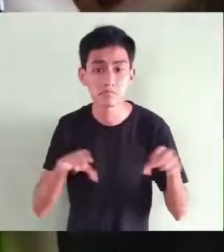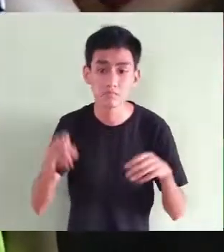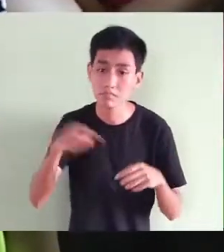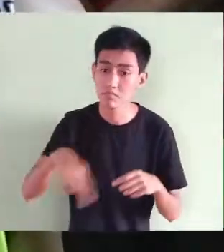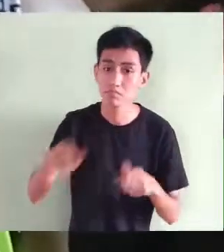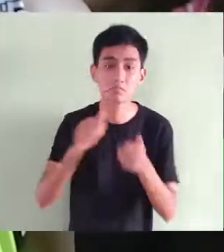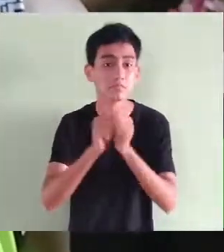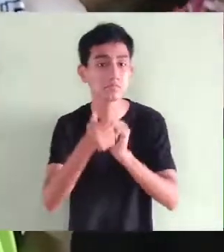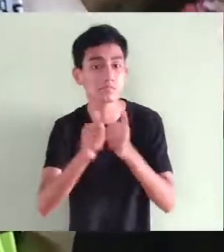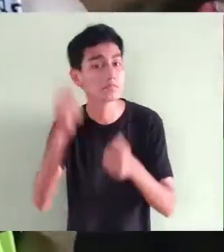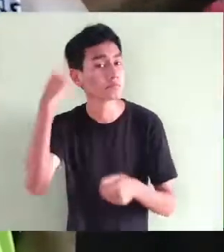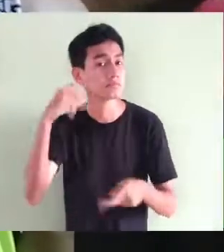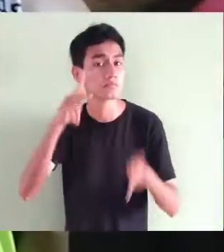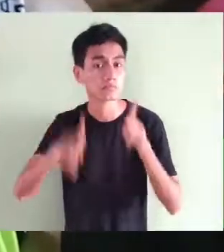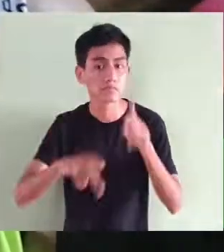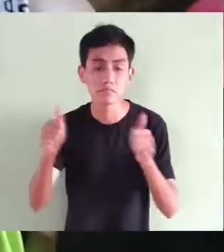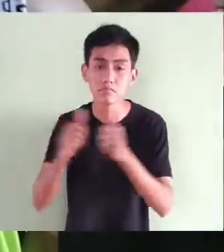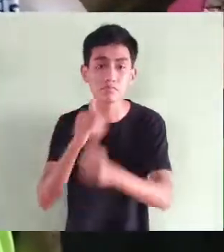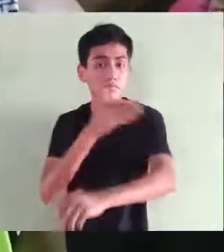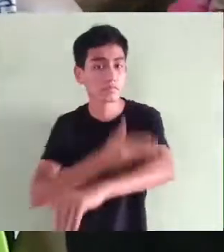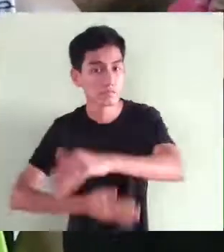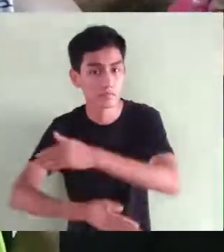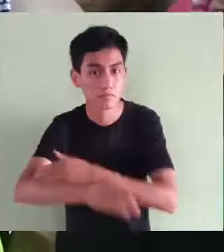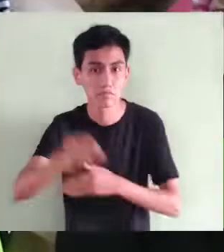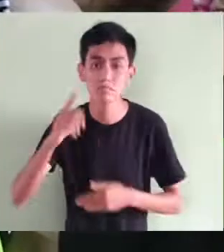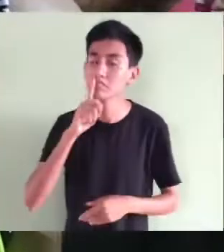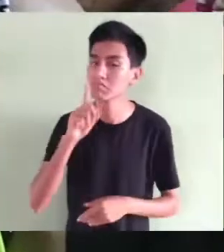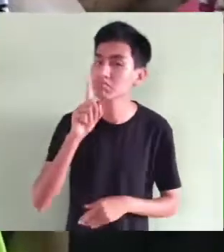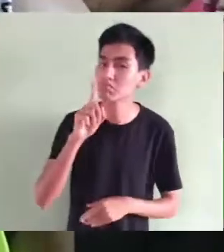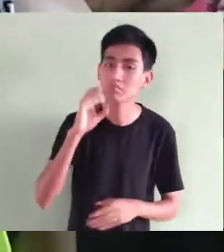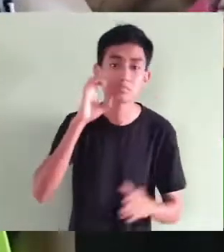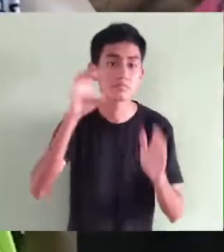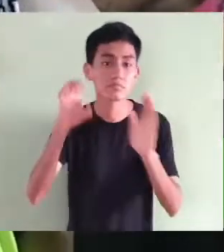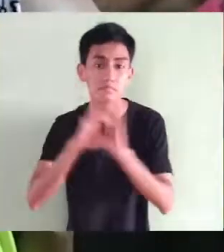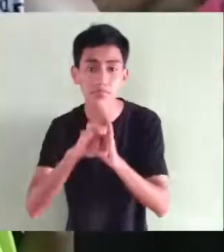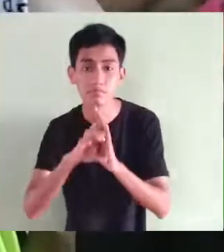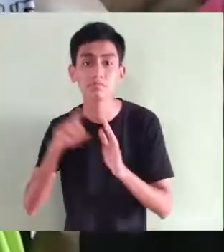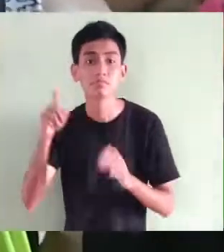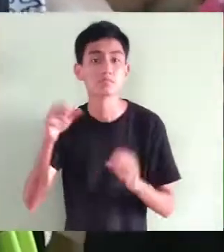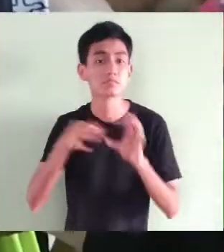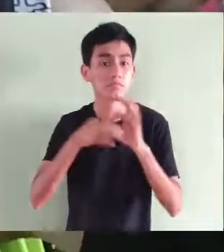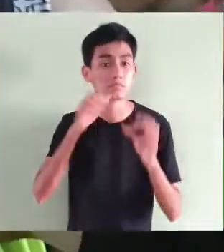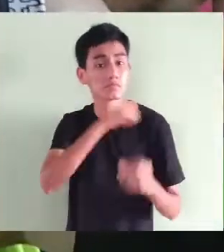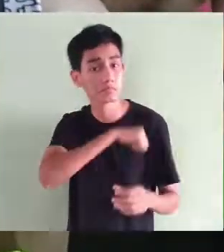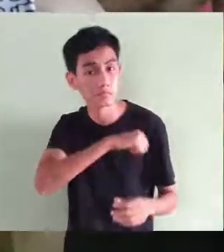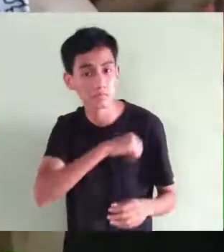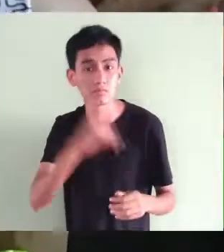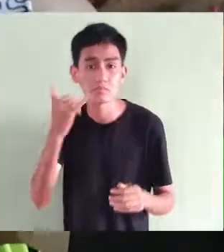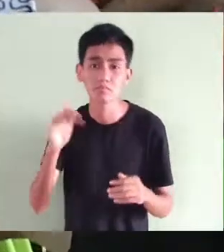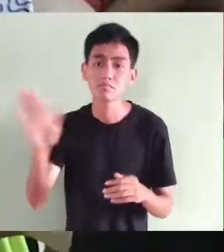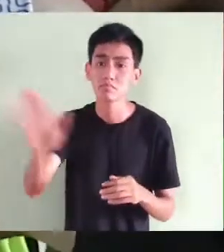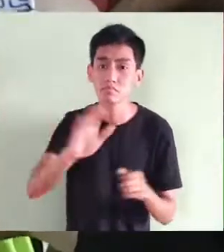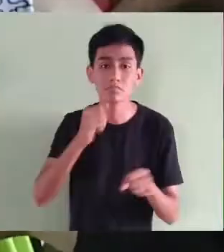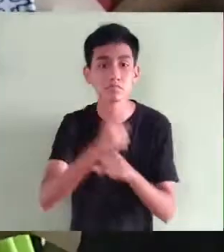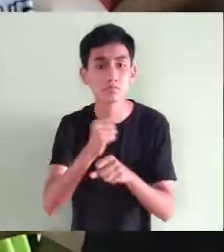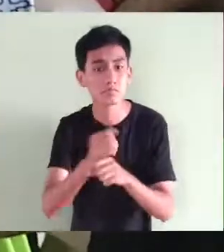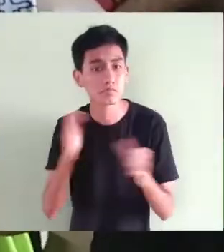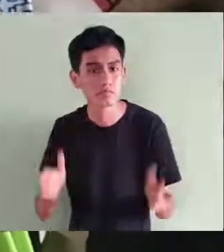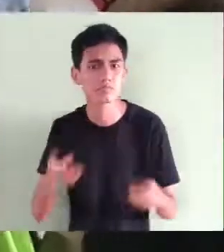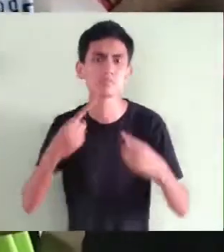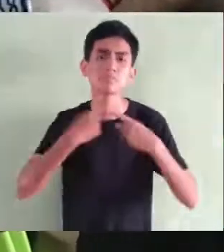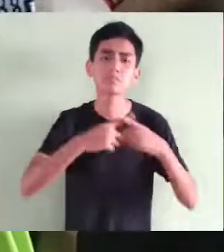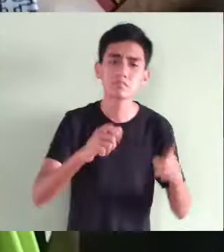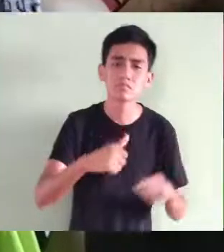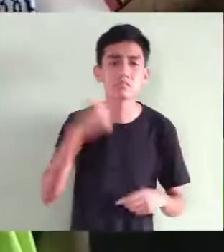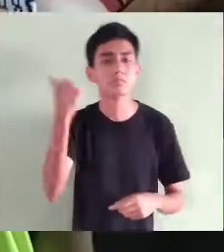persona con discapacidad. Es un ejemplo que da esta municipalidad, la alcaldesa, sus funcionarios, a la diferencia de otras municipalidades,